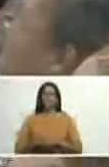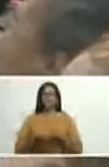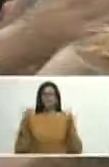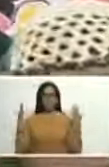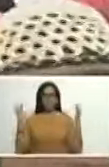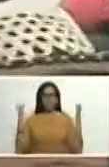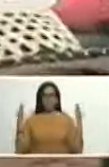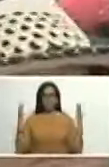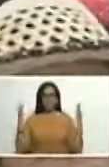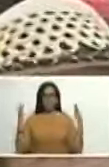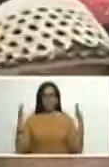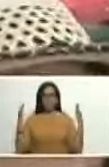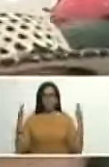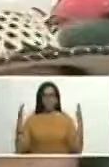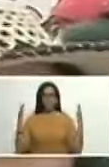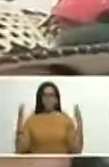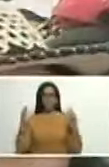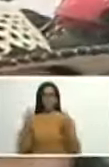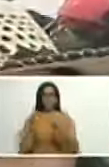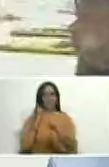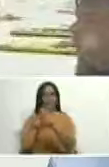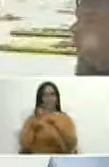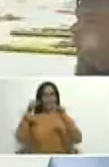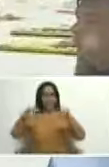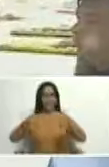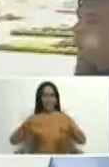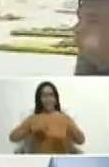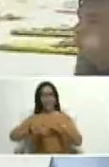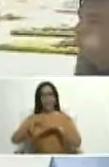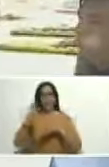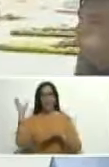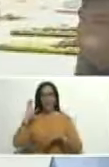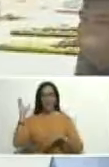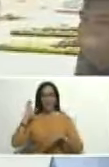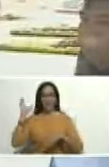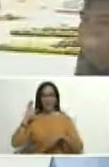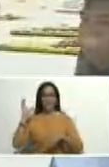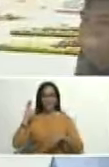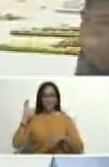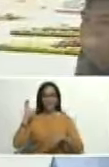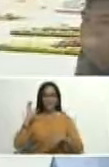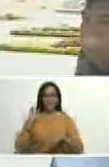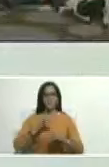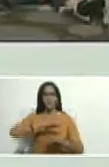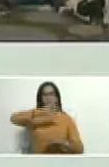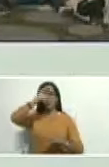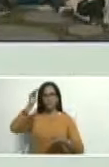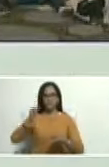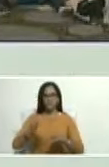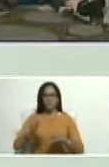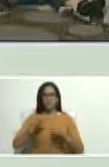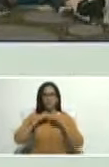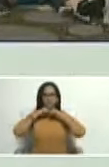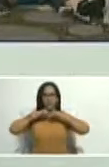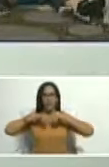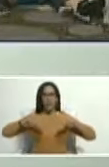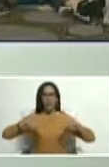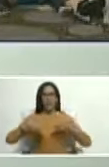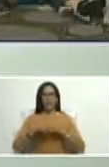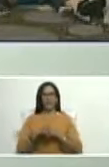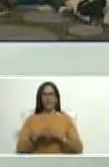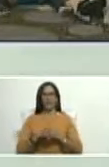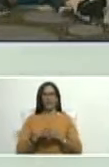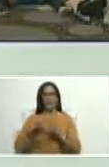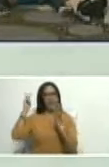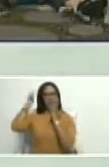Y desde aquí nos vamos a la Gran Caracas, la montaña sagrada de los